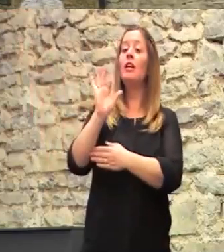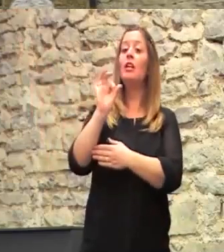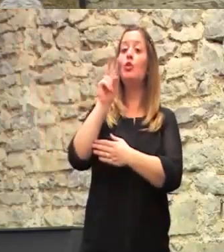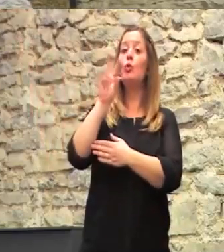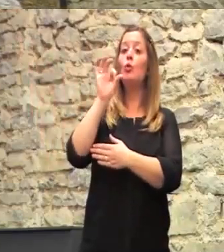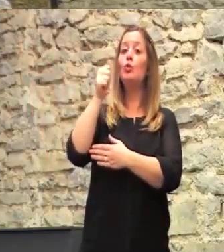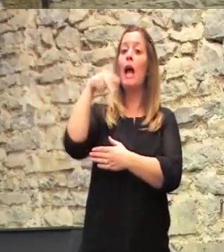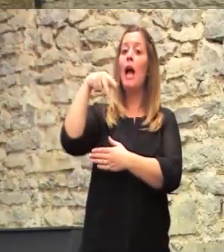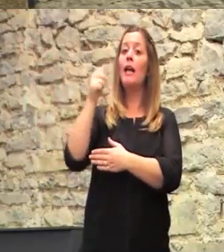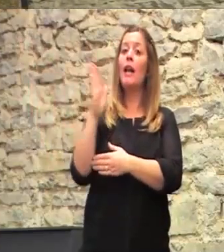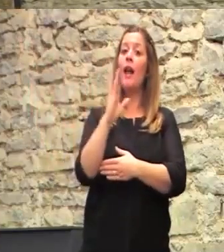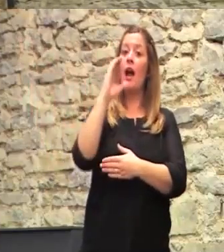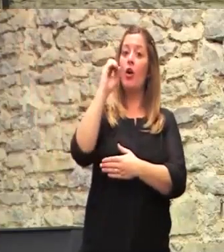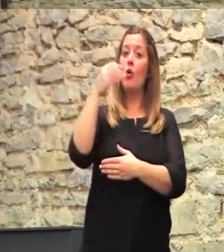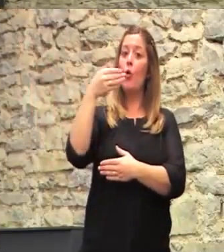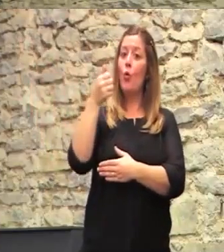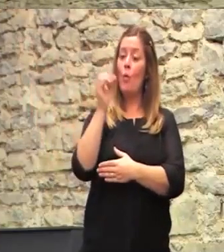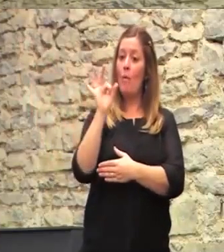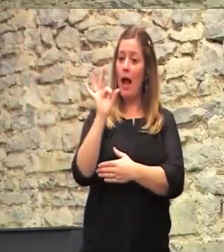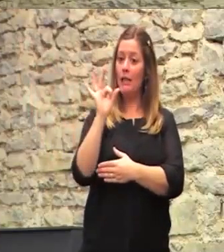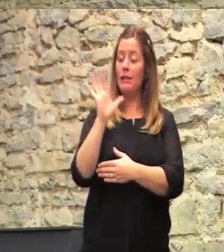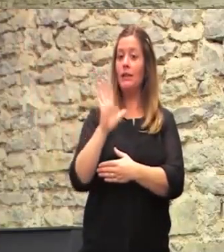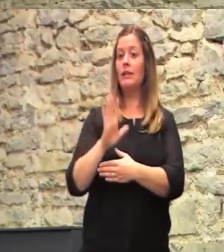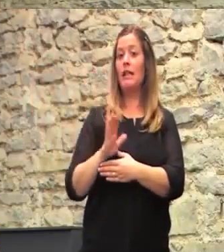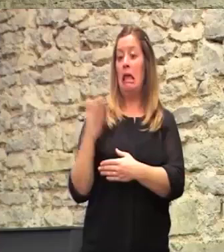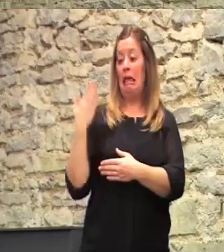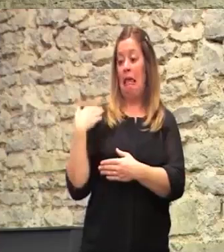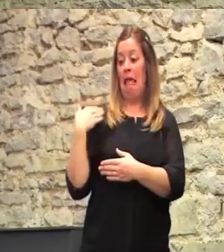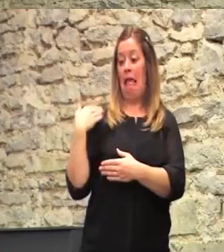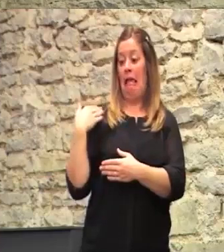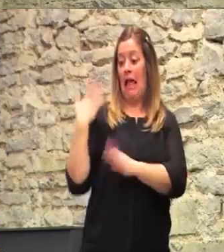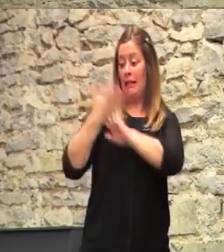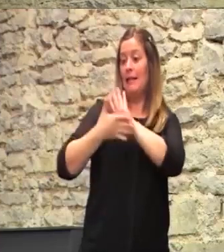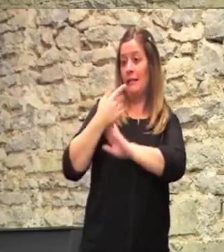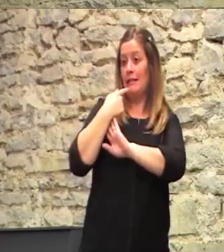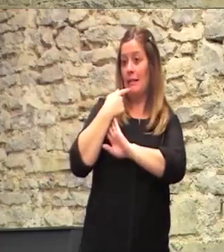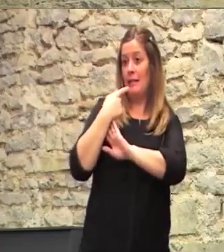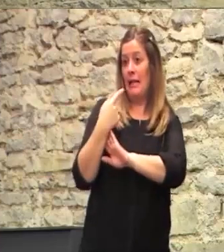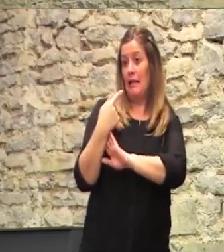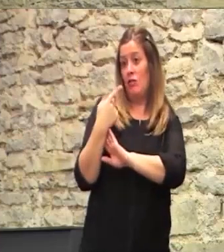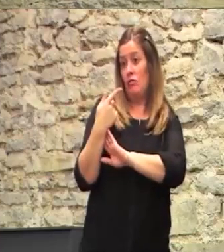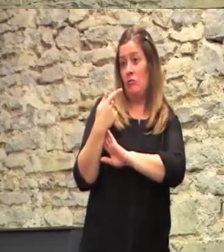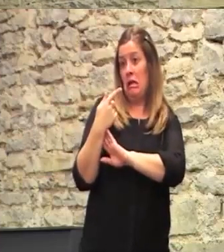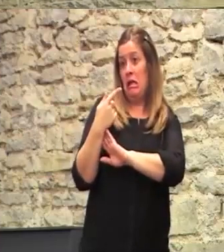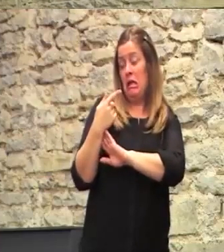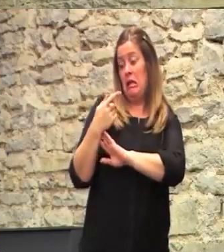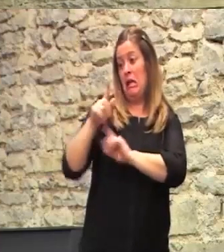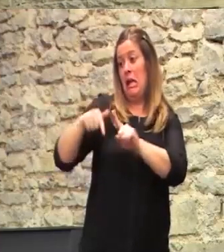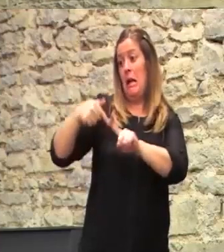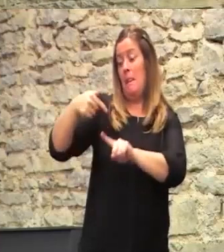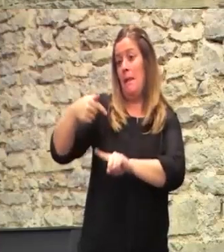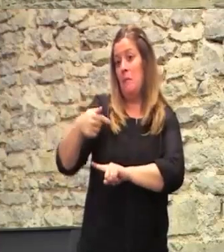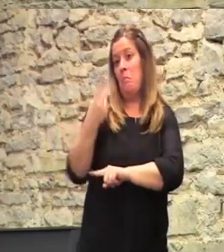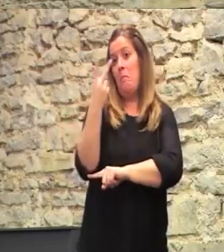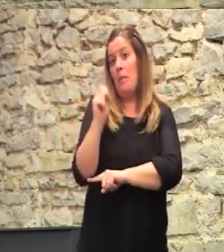cobas y lo dicho intentaremos dejar 20 minutos cuarto de